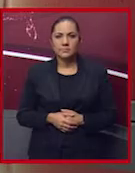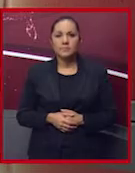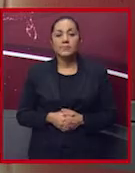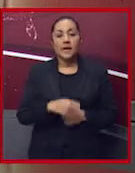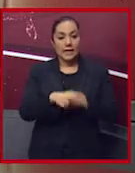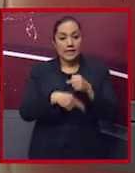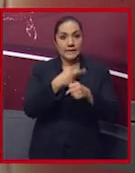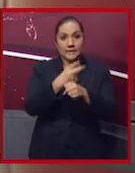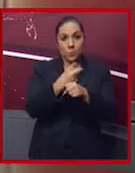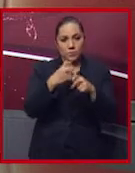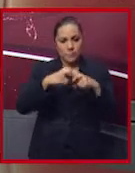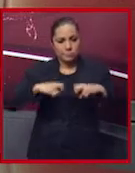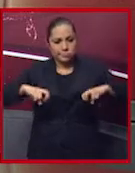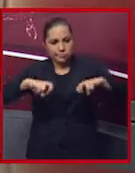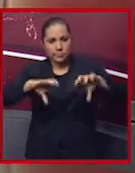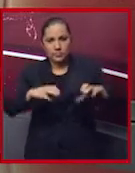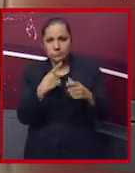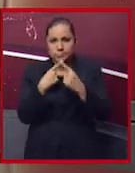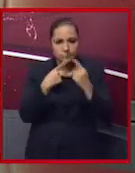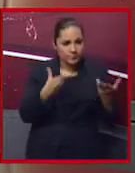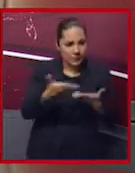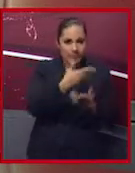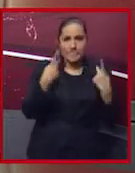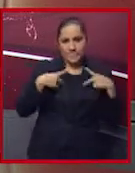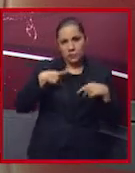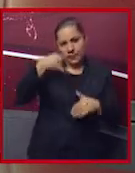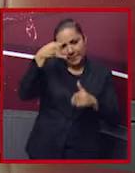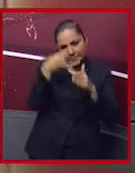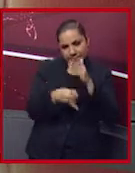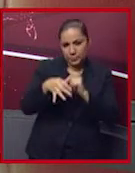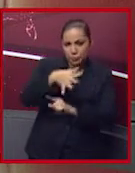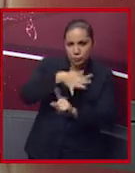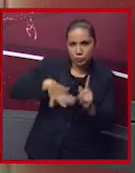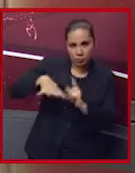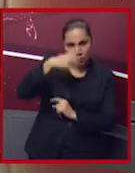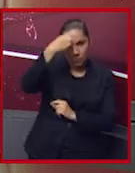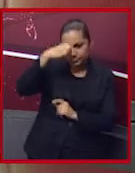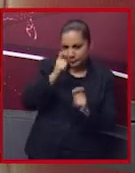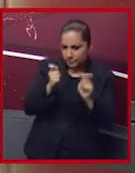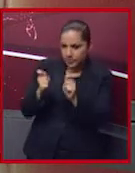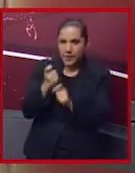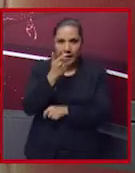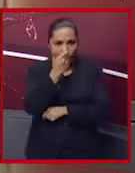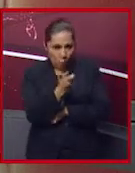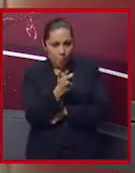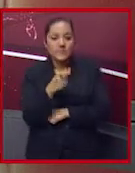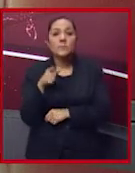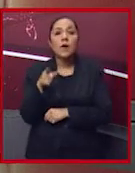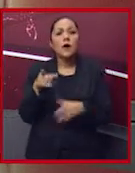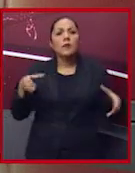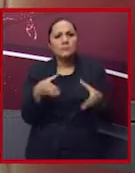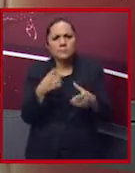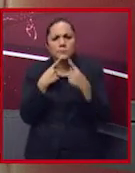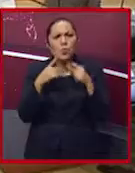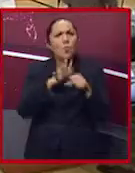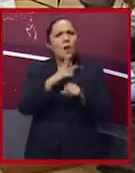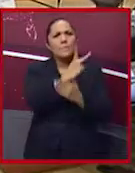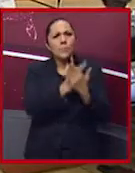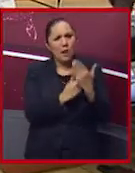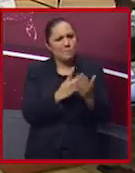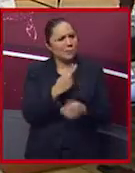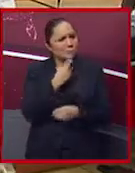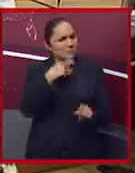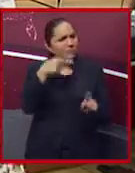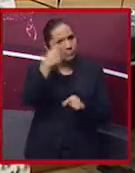Ya en la segunda mesa de trabajo, sociólogos y economistas analizaron el uso de los programas sociales como medida para abatir la pobreza.